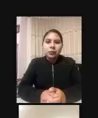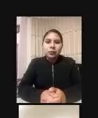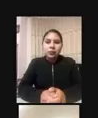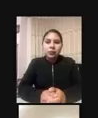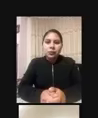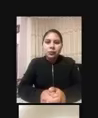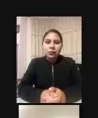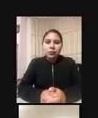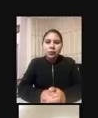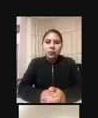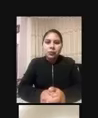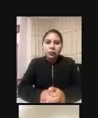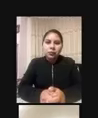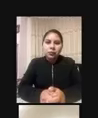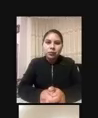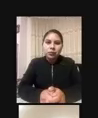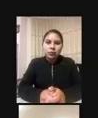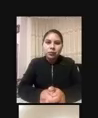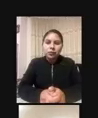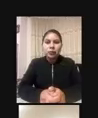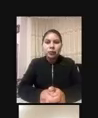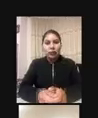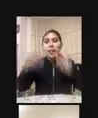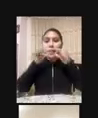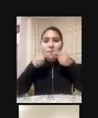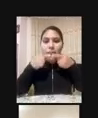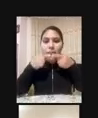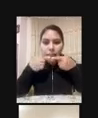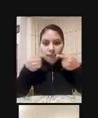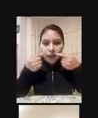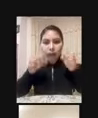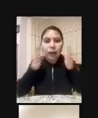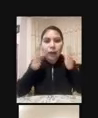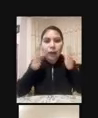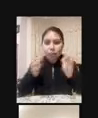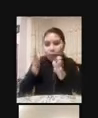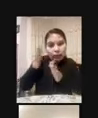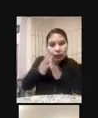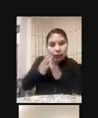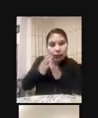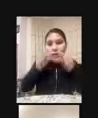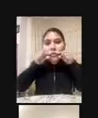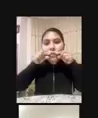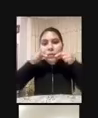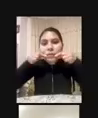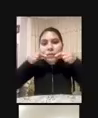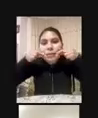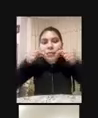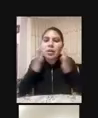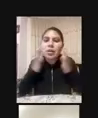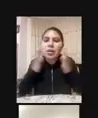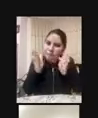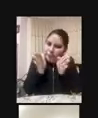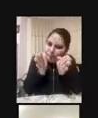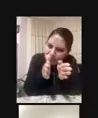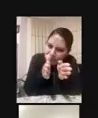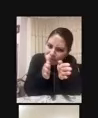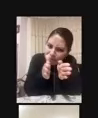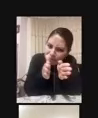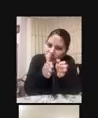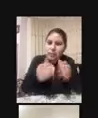lengua es de tamaño normal. Sin embargo, los maxilares, es decir, la boquita, es mucho más pequeña, por lo que se denomina